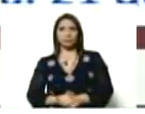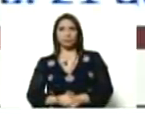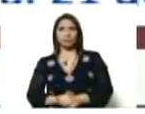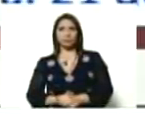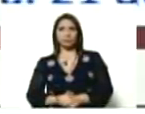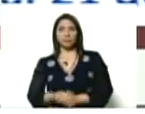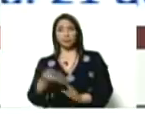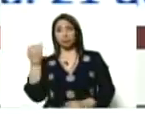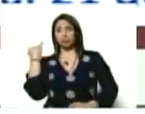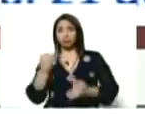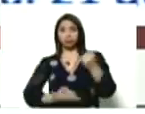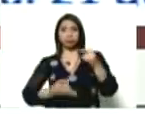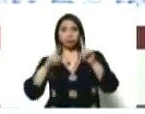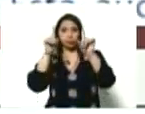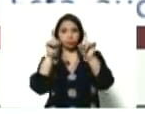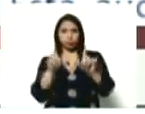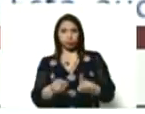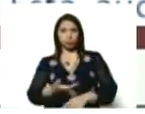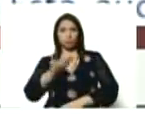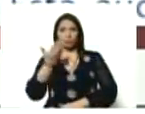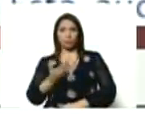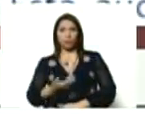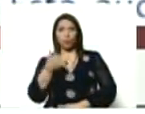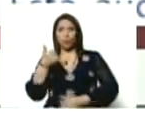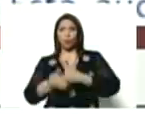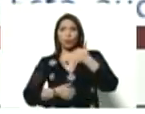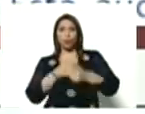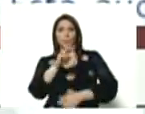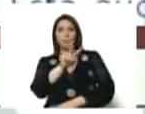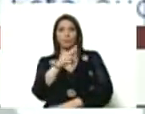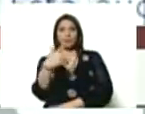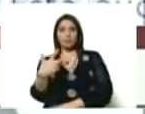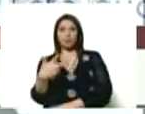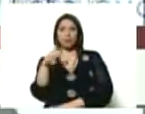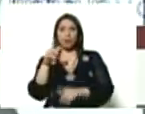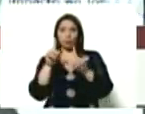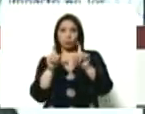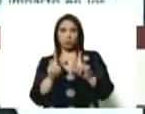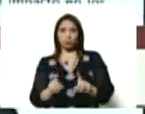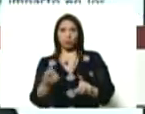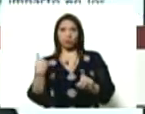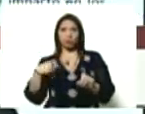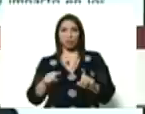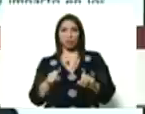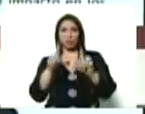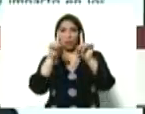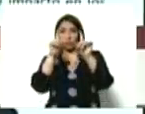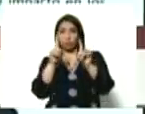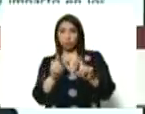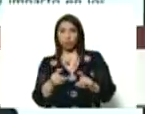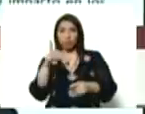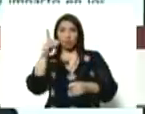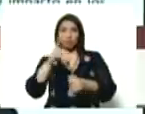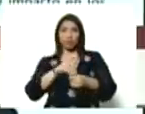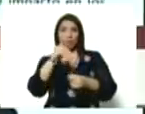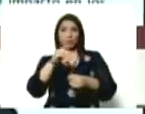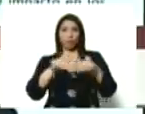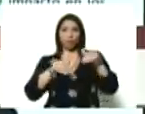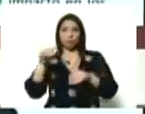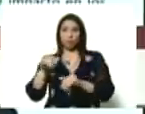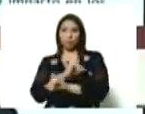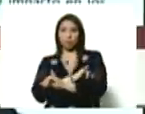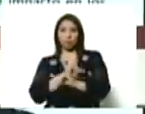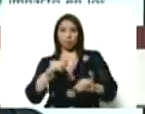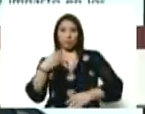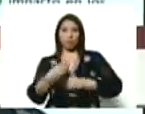Una última auditoría importante entre las 16 auditorías que tenemos es la auditoría de los datos electorales. Una vez realizado